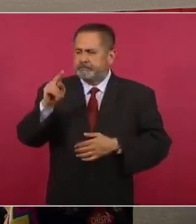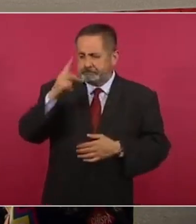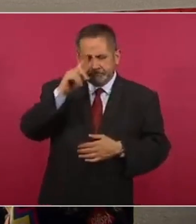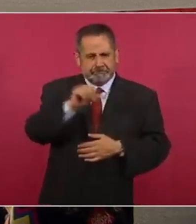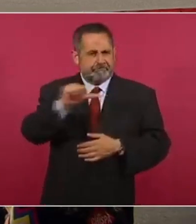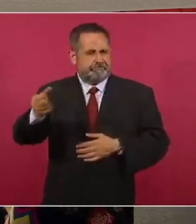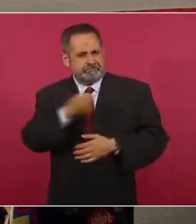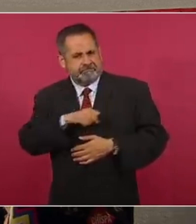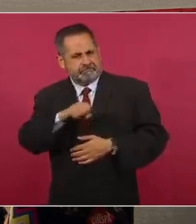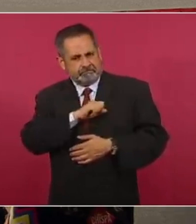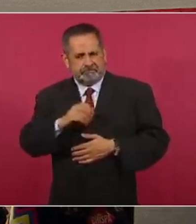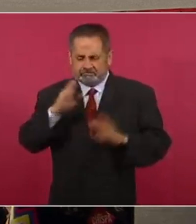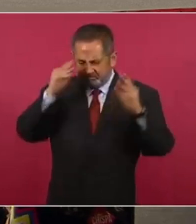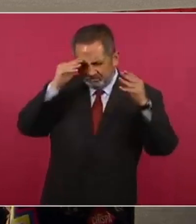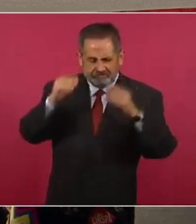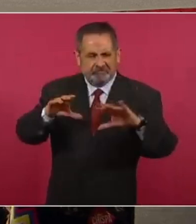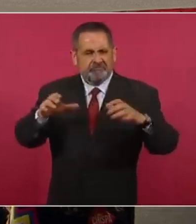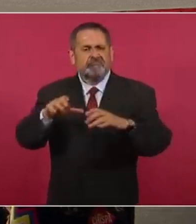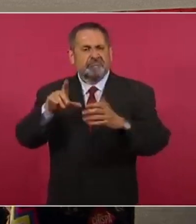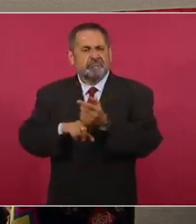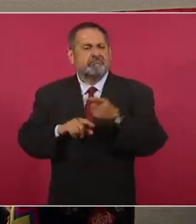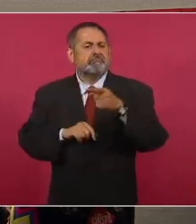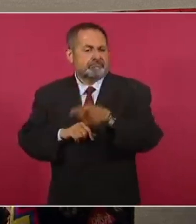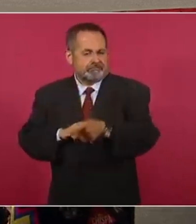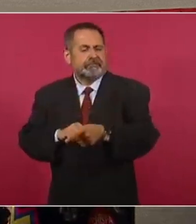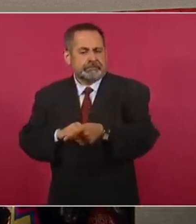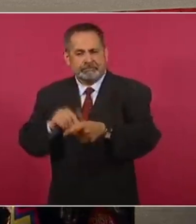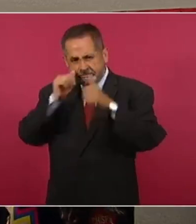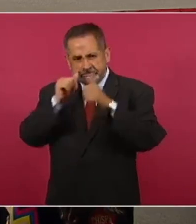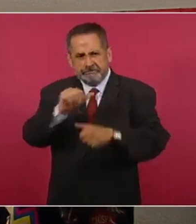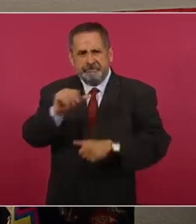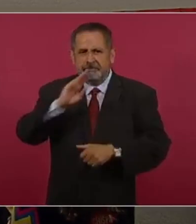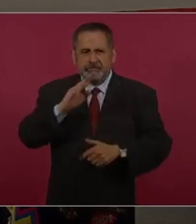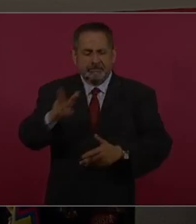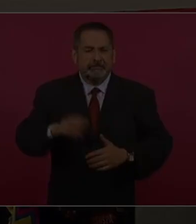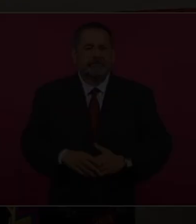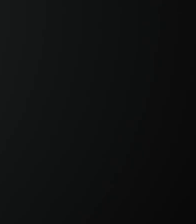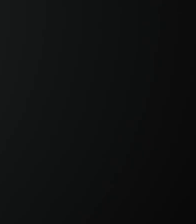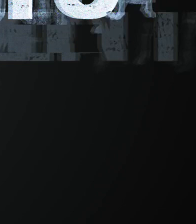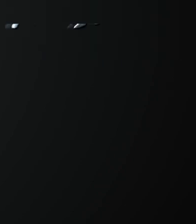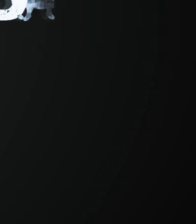salud está muy enfocado desde luego también a la atención materna